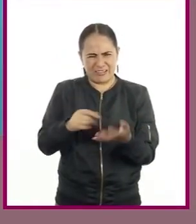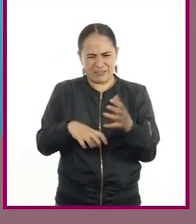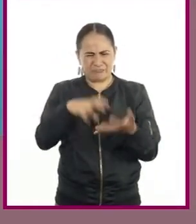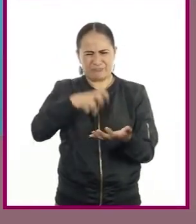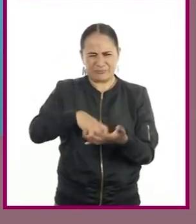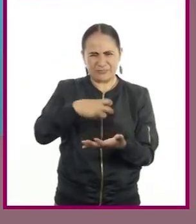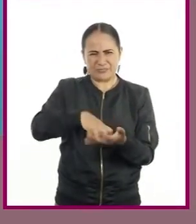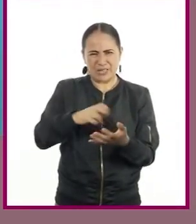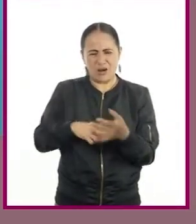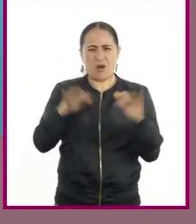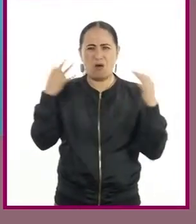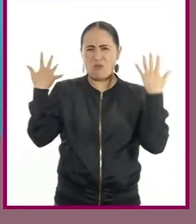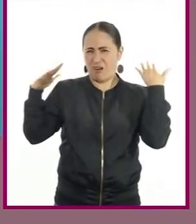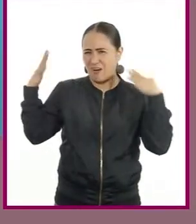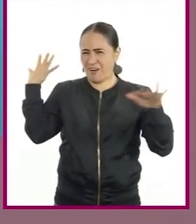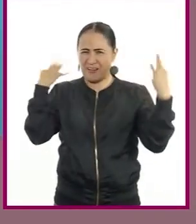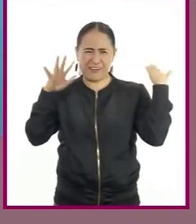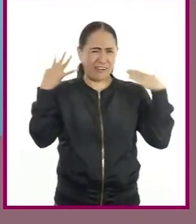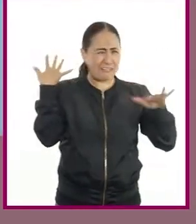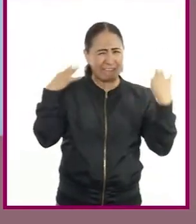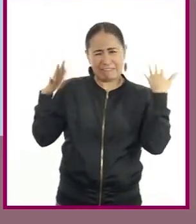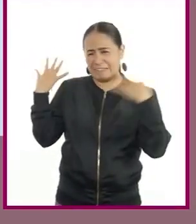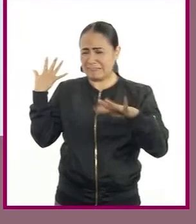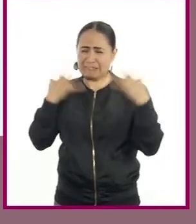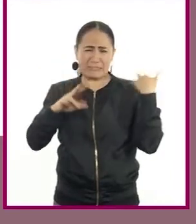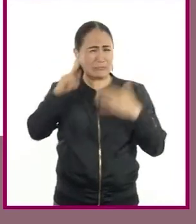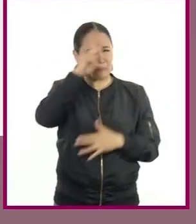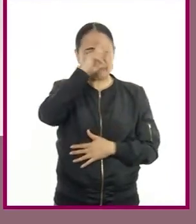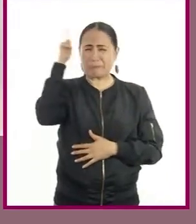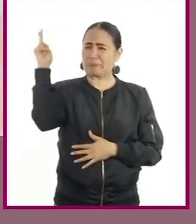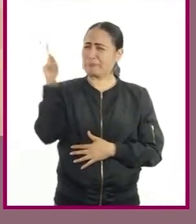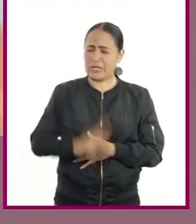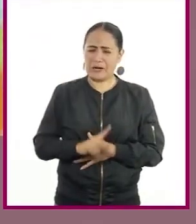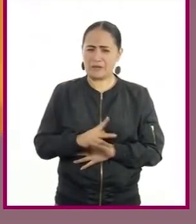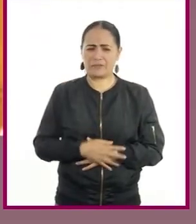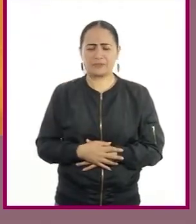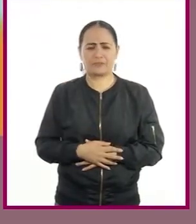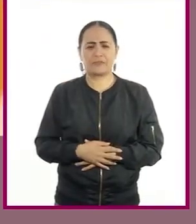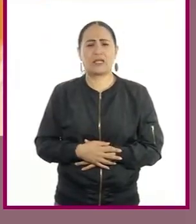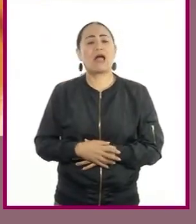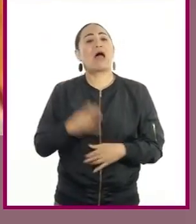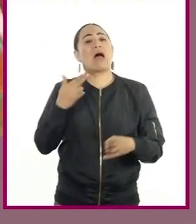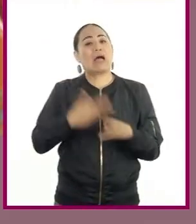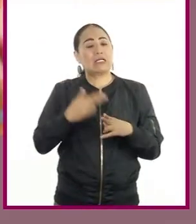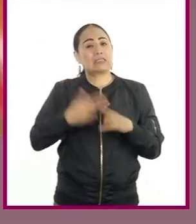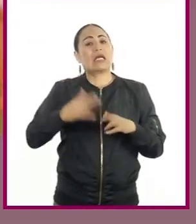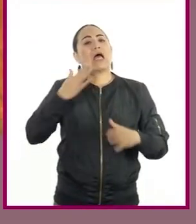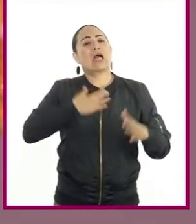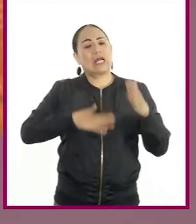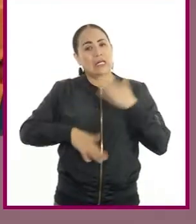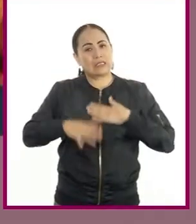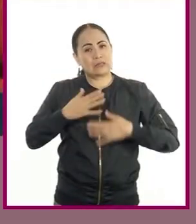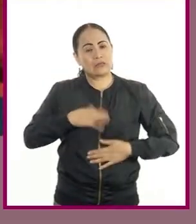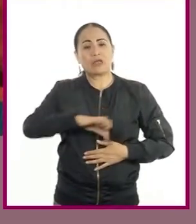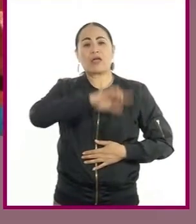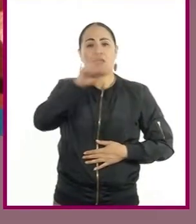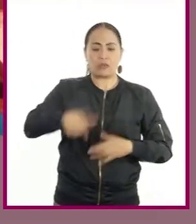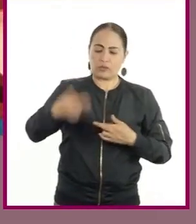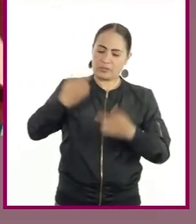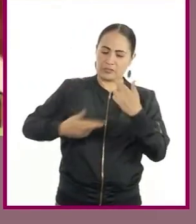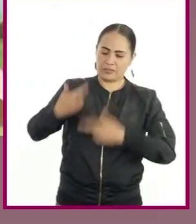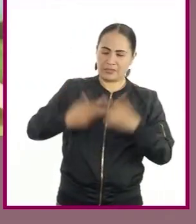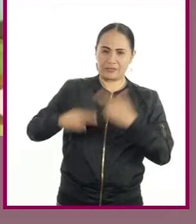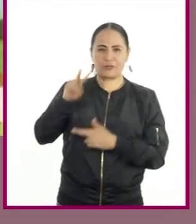por todo el parque, provocando toda clase de estropicios, hasta que se cansó y regresó con Valentina.